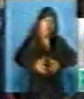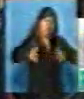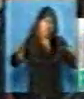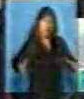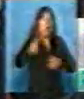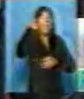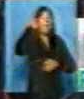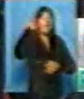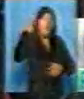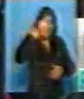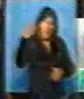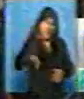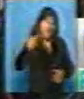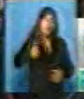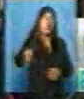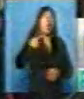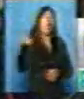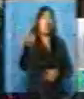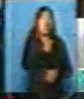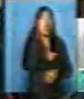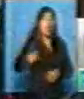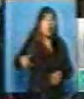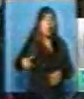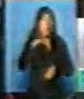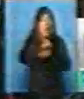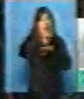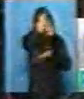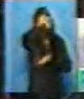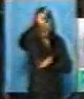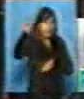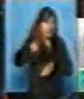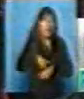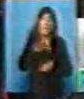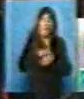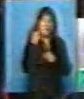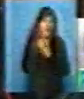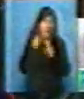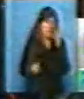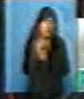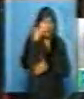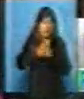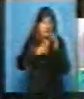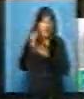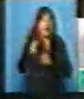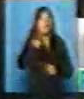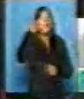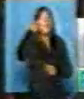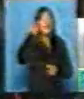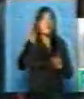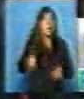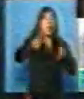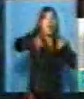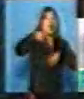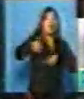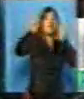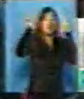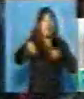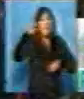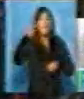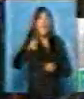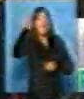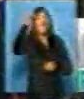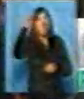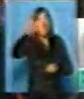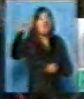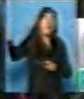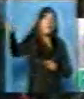autoridades trabajan en aquello. El otro tema fundamental que estamos trabajando es que, bueno, de Bolivia no llega un vuelo directo a Jujuy, llega directamente a